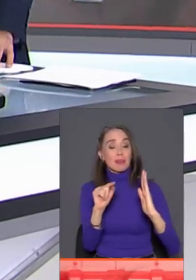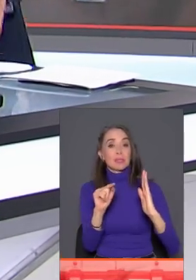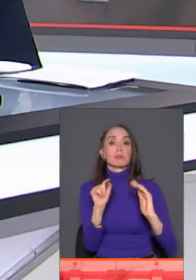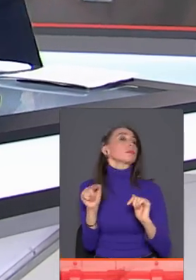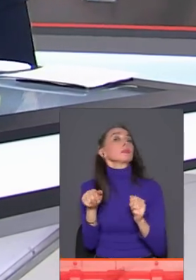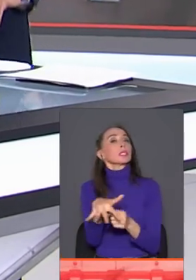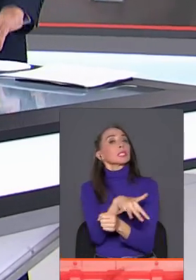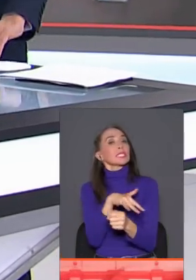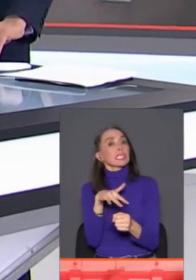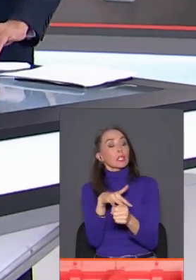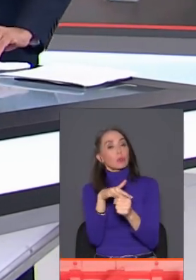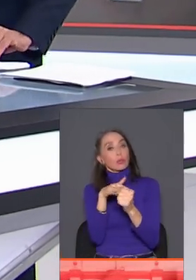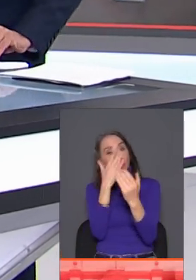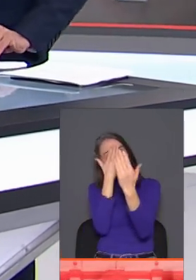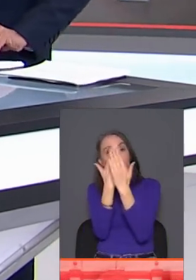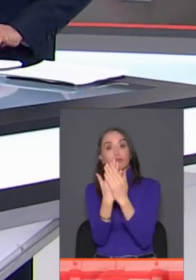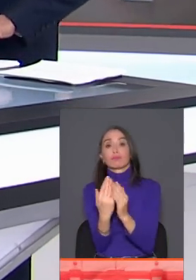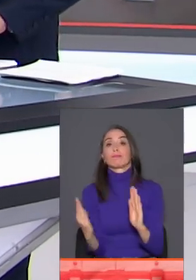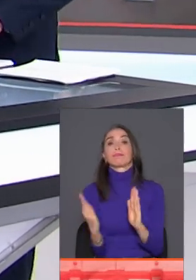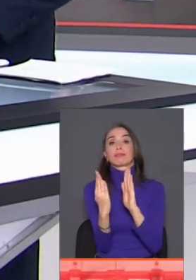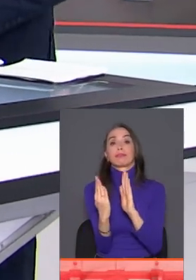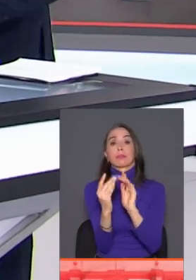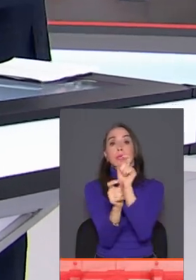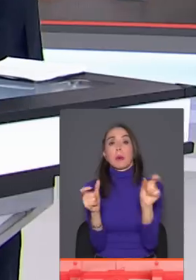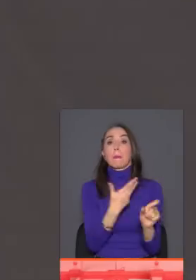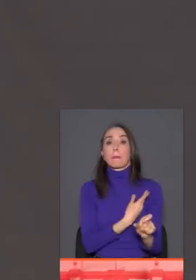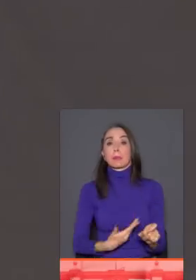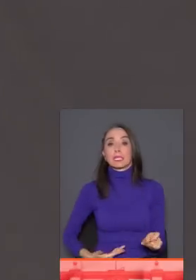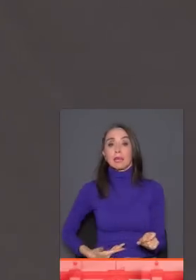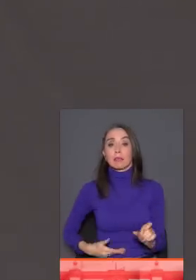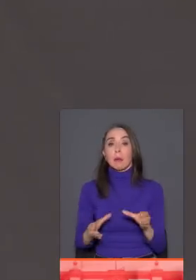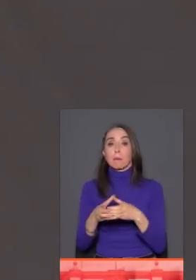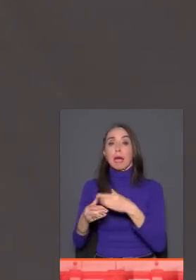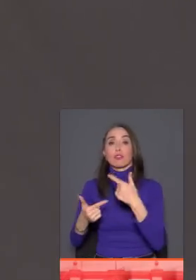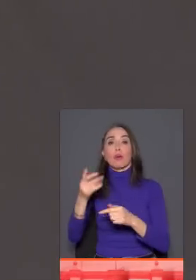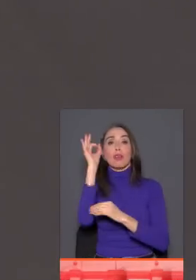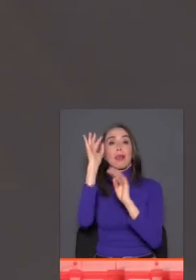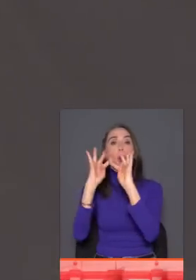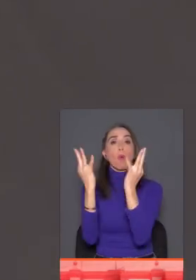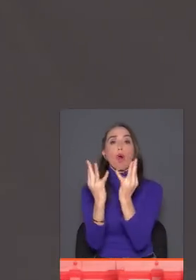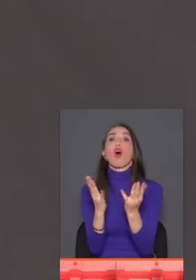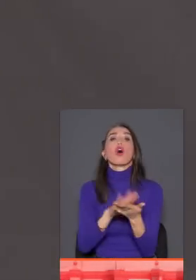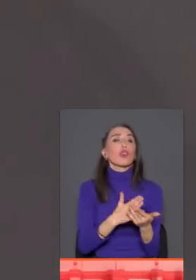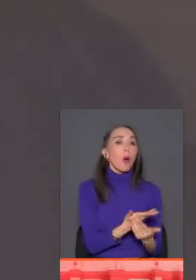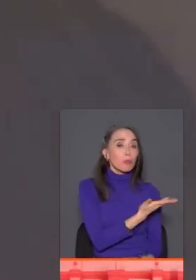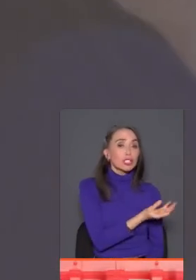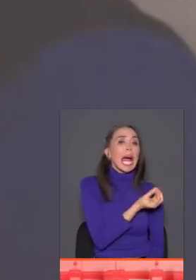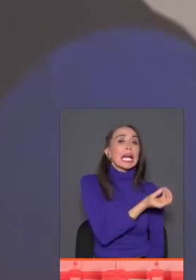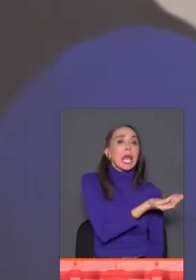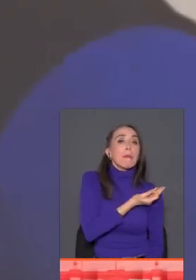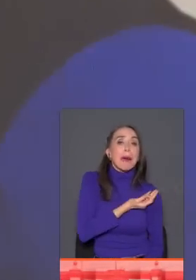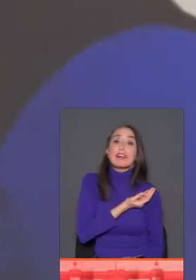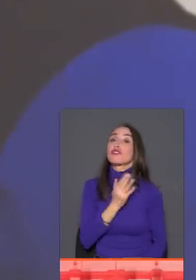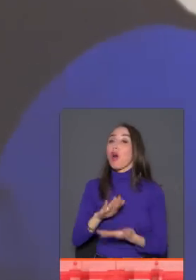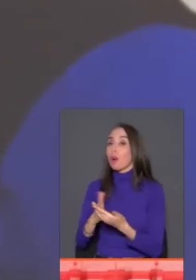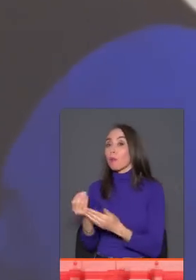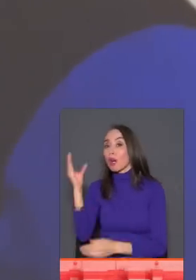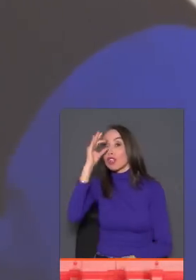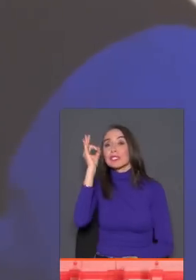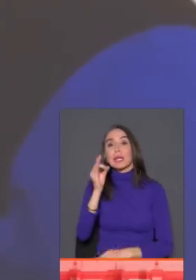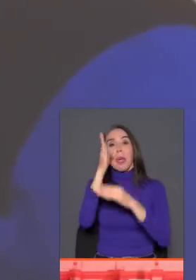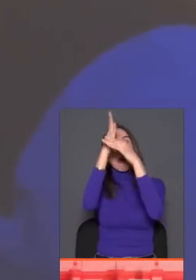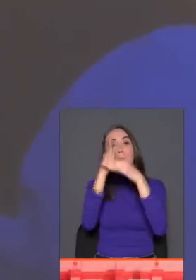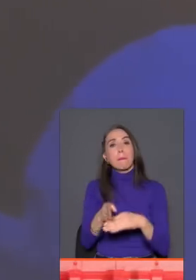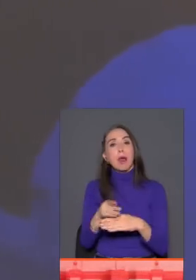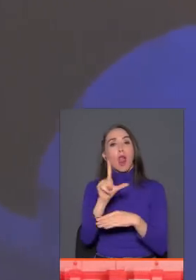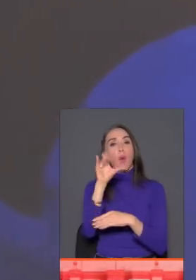vio en un cara a cara evidentemente con los presidentes los partidos políticos y que pasó álvaro pacheco no está como está ramón buenas noches claro el tradicional comité político de los lunes